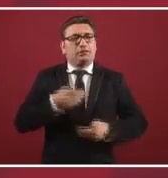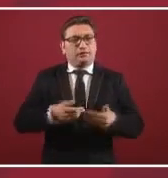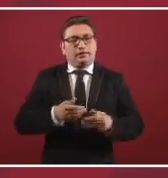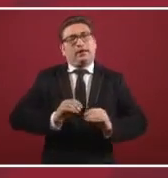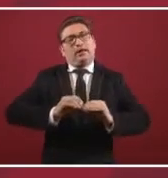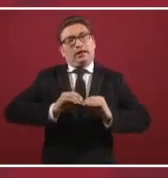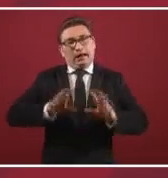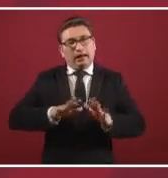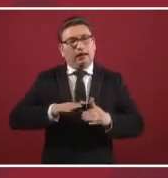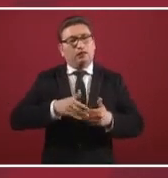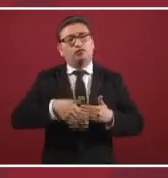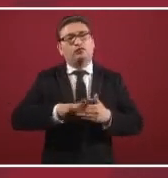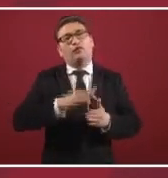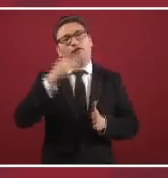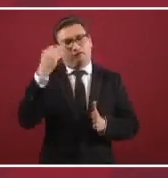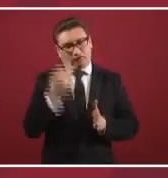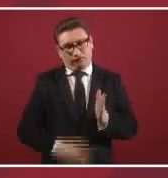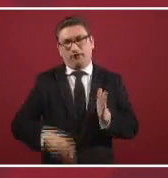muchas cosas,